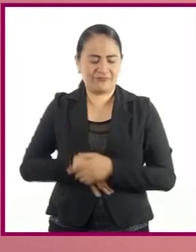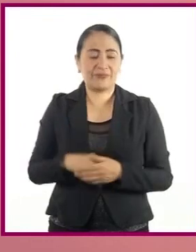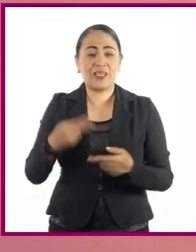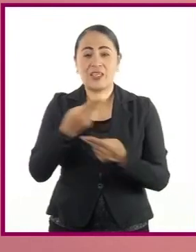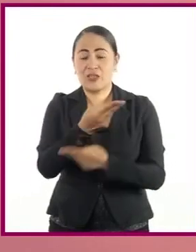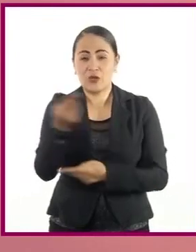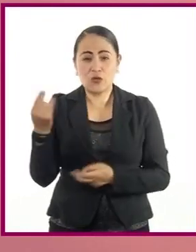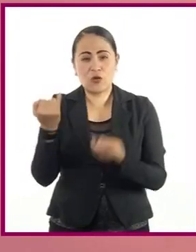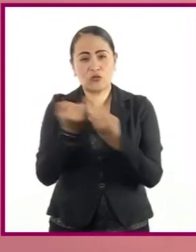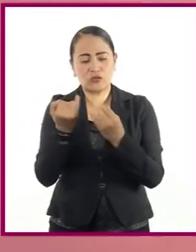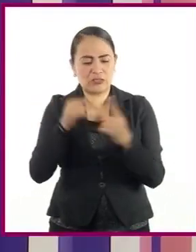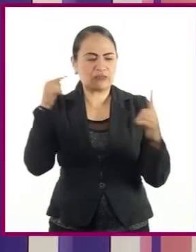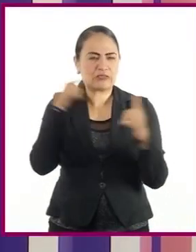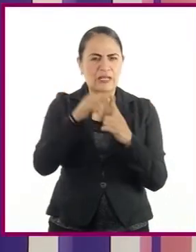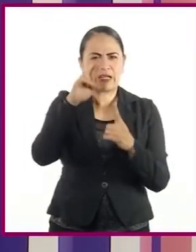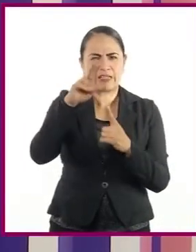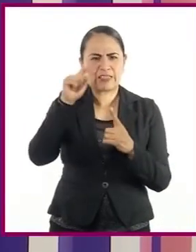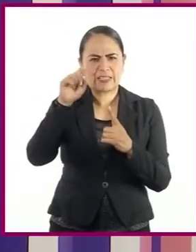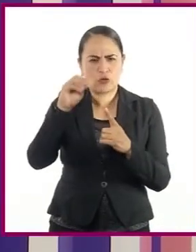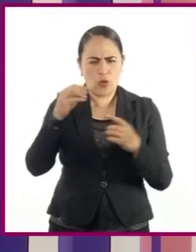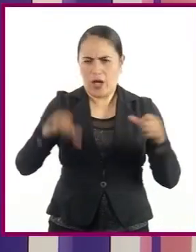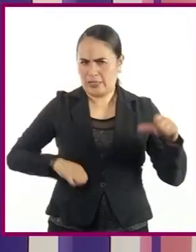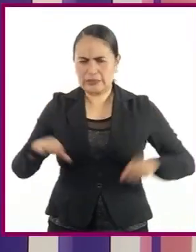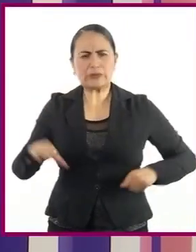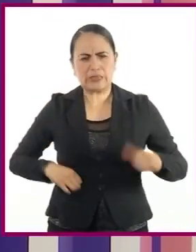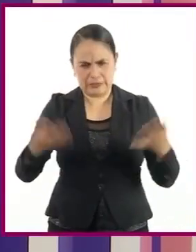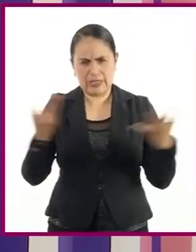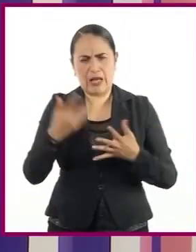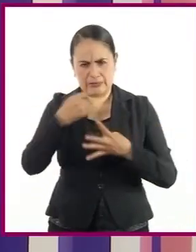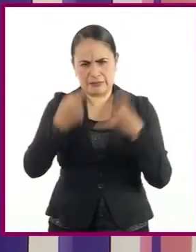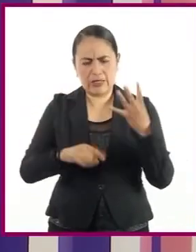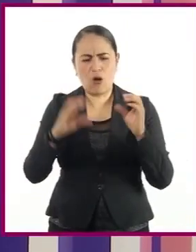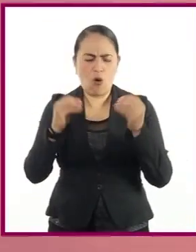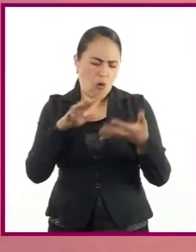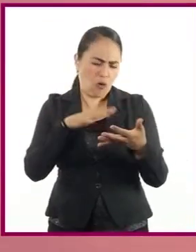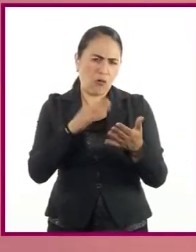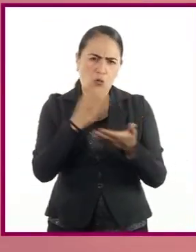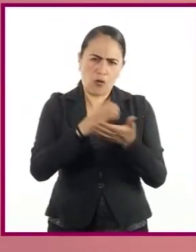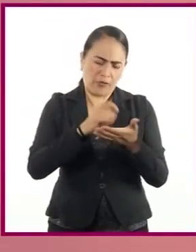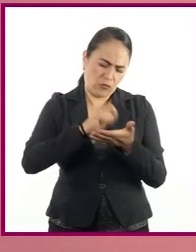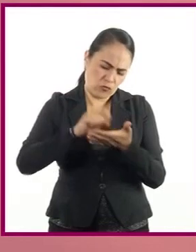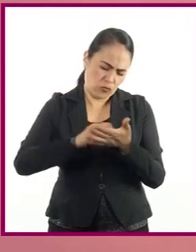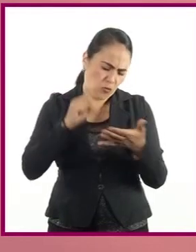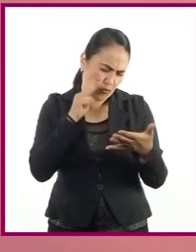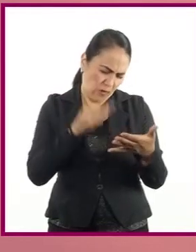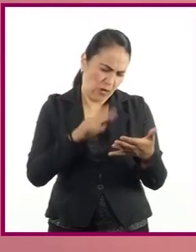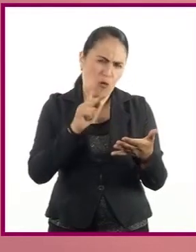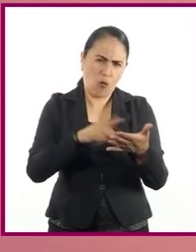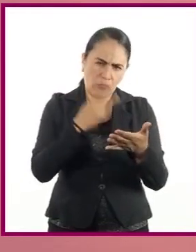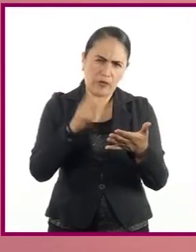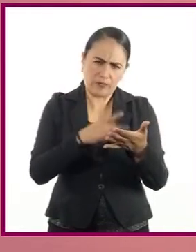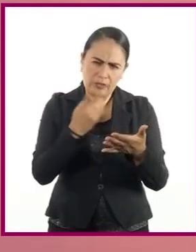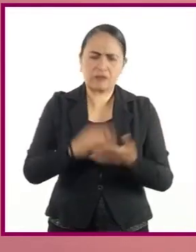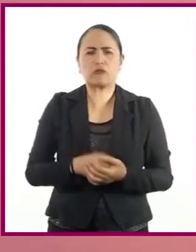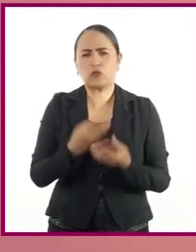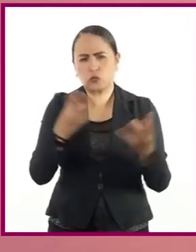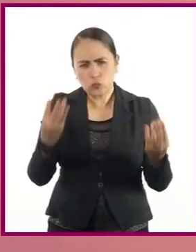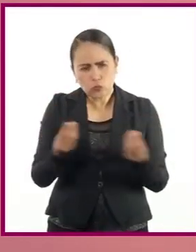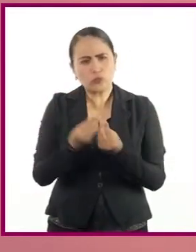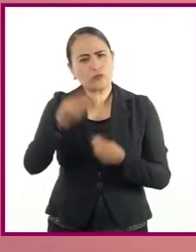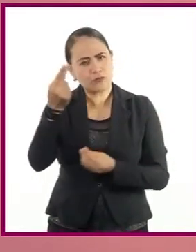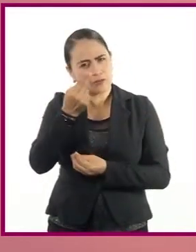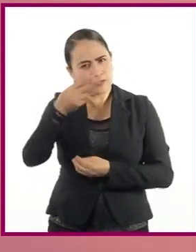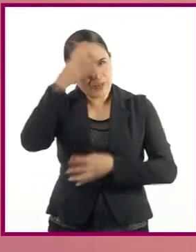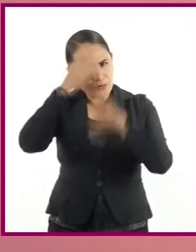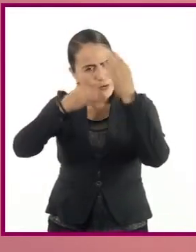realizar los retos sugeridos en él, o bien consultar sus apuntes. Lo importante es seguir aprendiendo juntos. Y